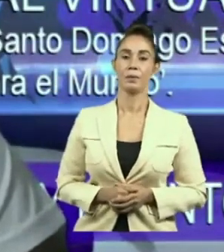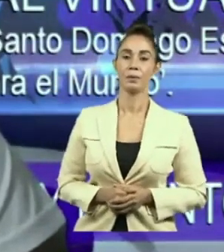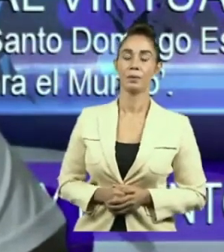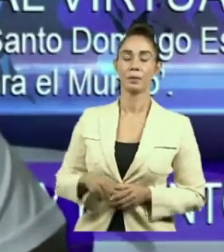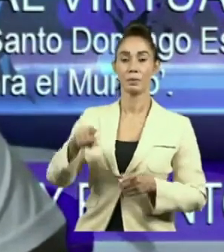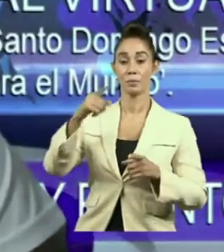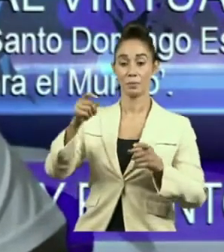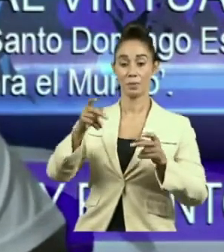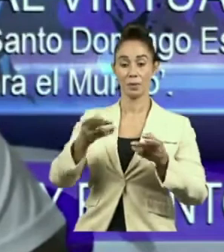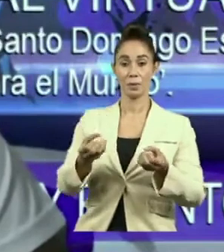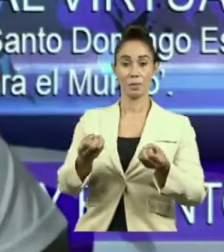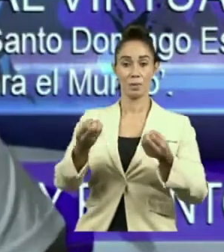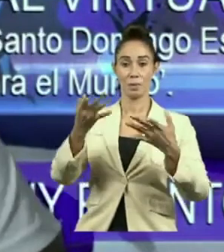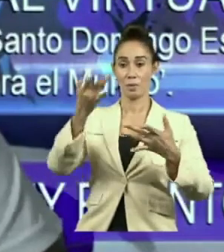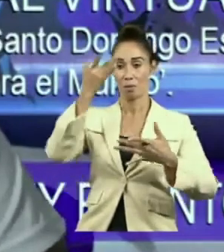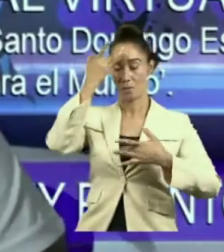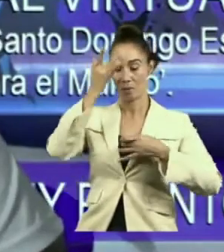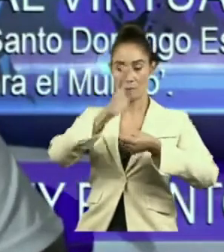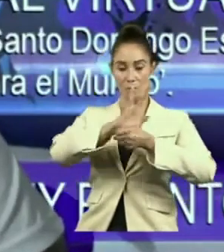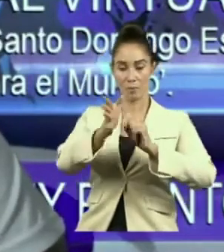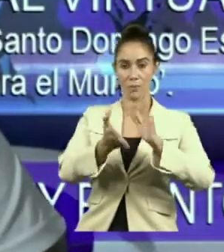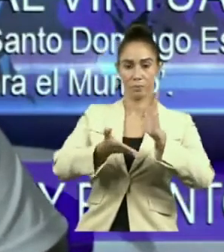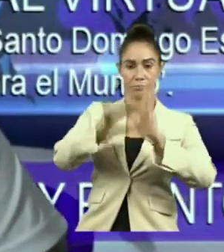contagiados siguen en aumento